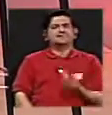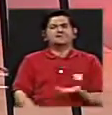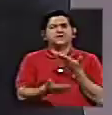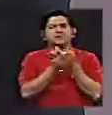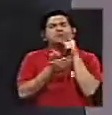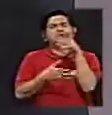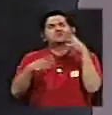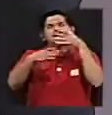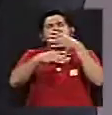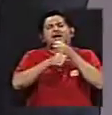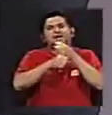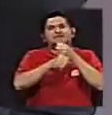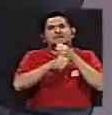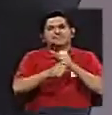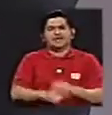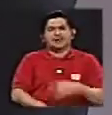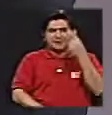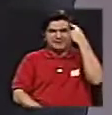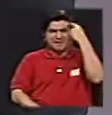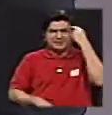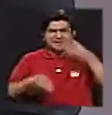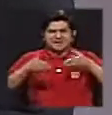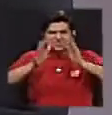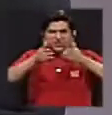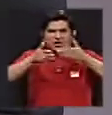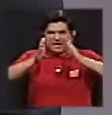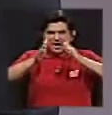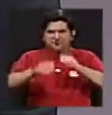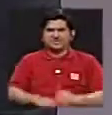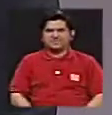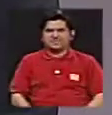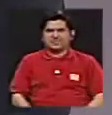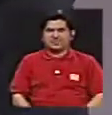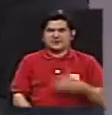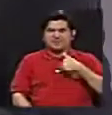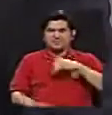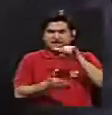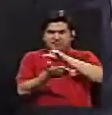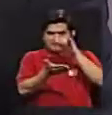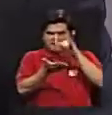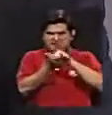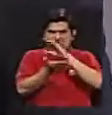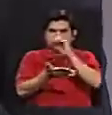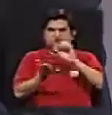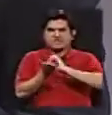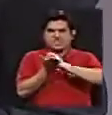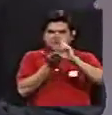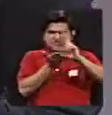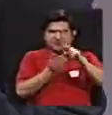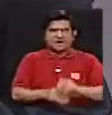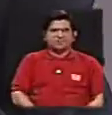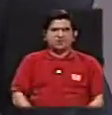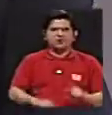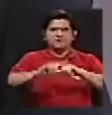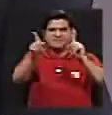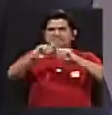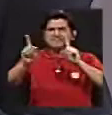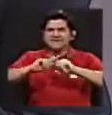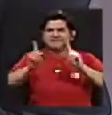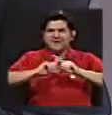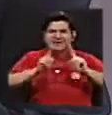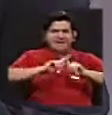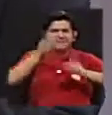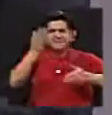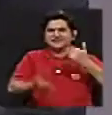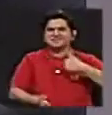que ustedes están haciendo de carretera entre San José y San Ramón. ¿Cuáles son las diferencias